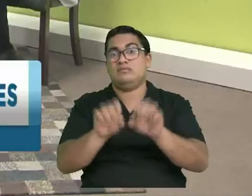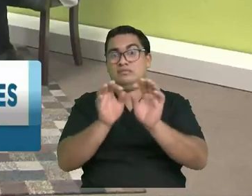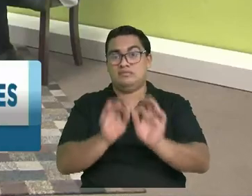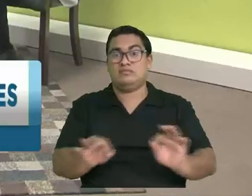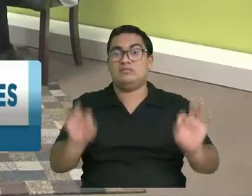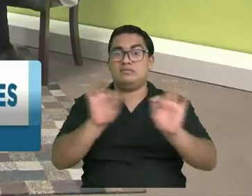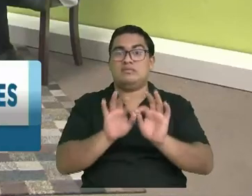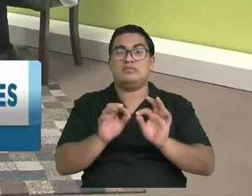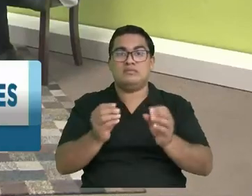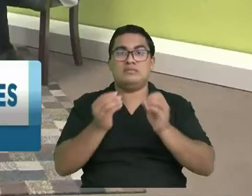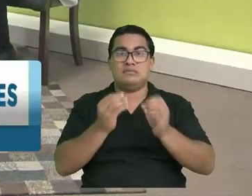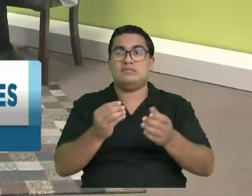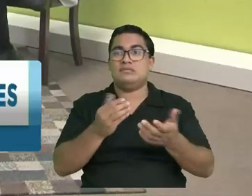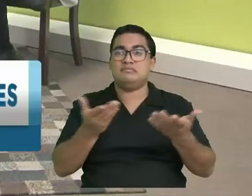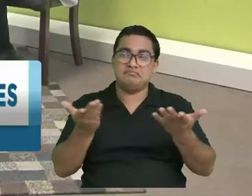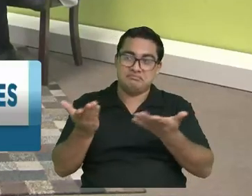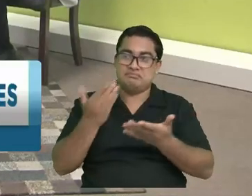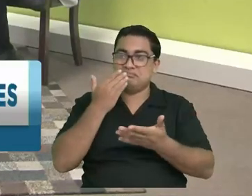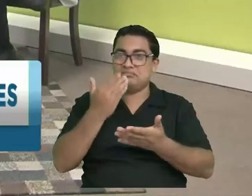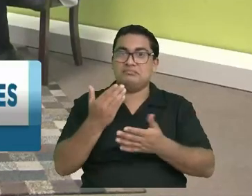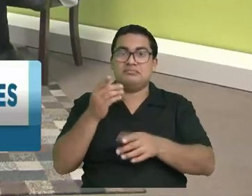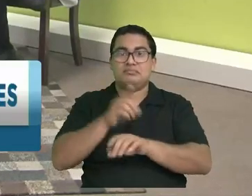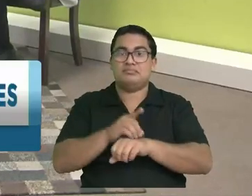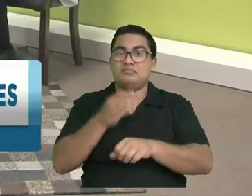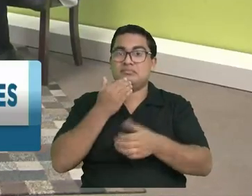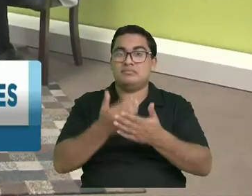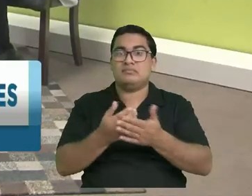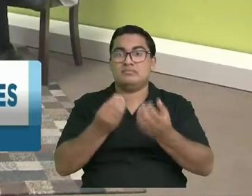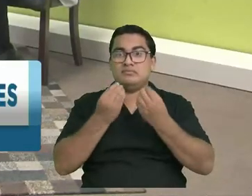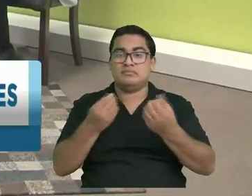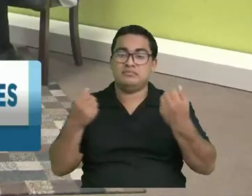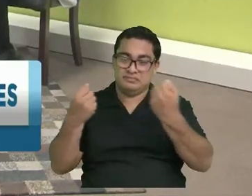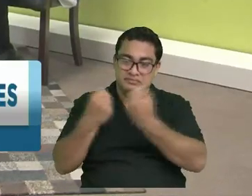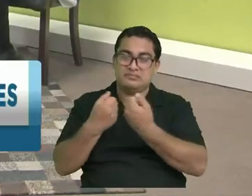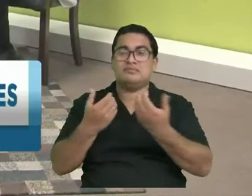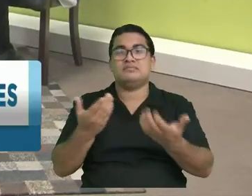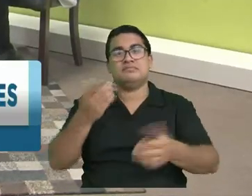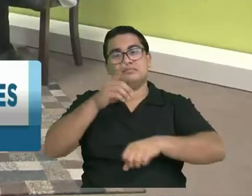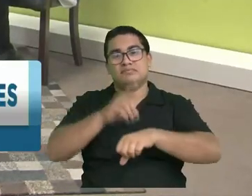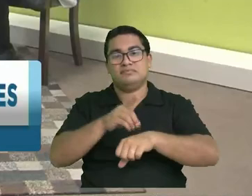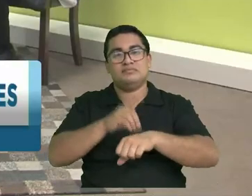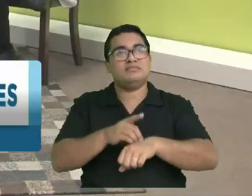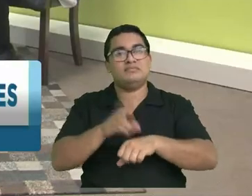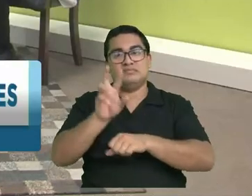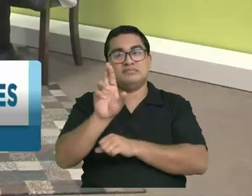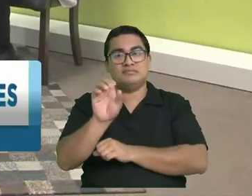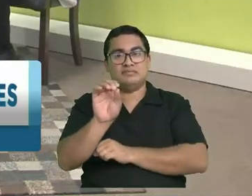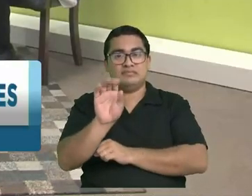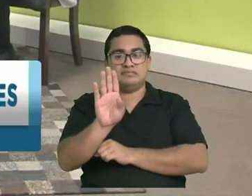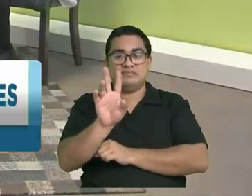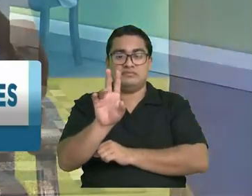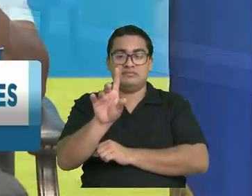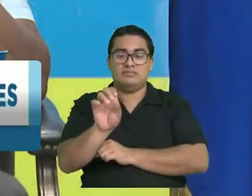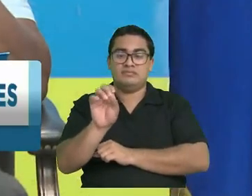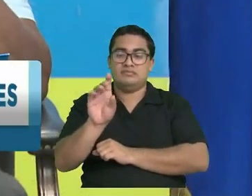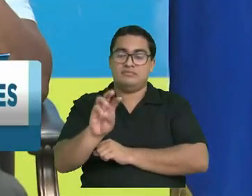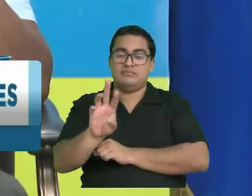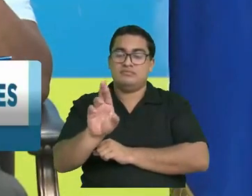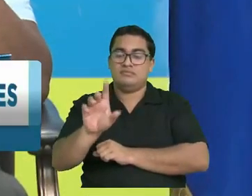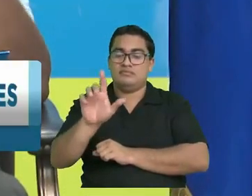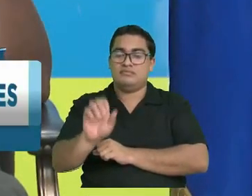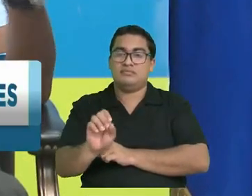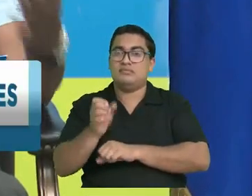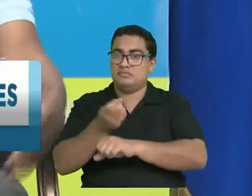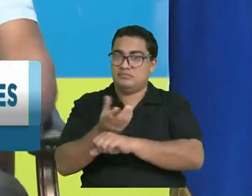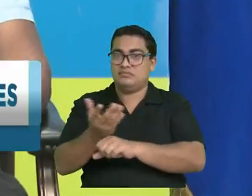importante. Interesante, válido lo que nos dijo. Sí, claro. Le agradecemos, doctor. Te agradezco, doctor, mucho la invitación. Merlo, muchas gracias por sus consejos y